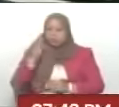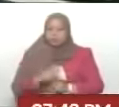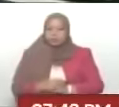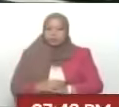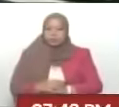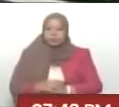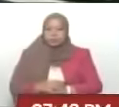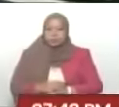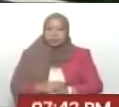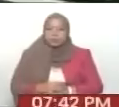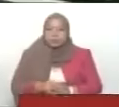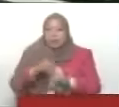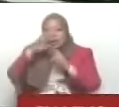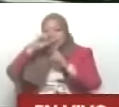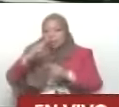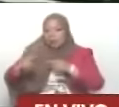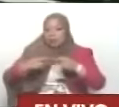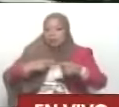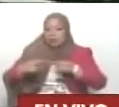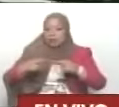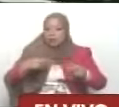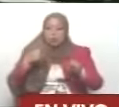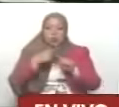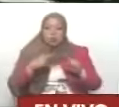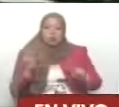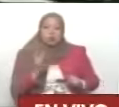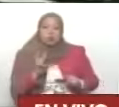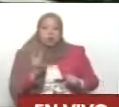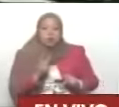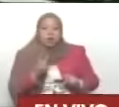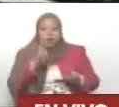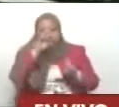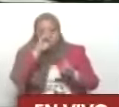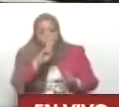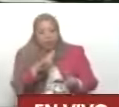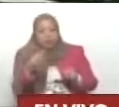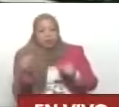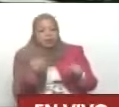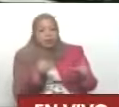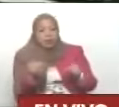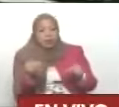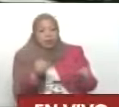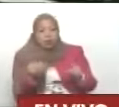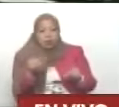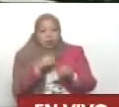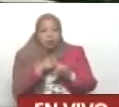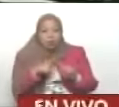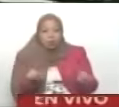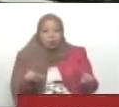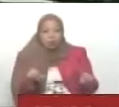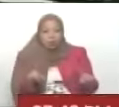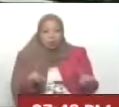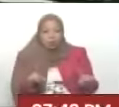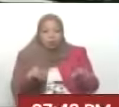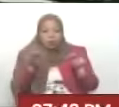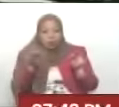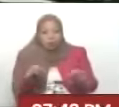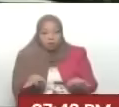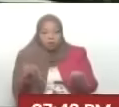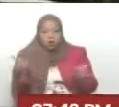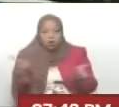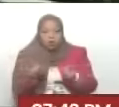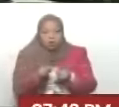en el respeto de las relaciones con otros países y creemos en el respeto y diálogo con las otras, digamos, fuerzas